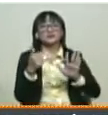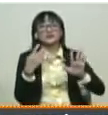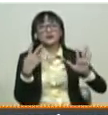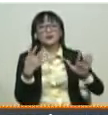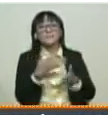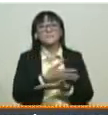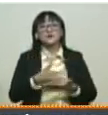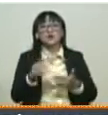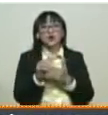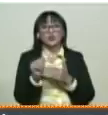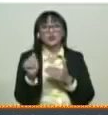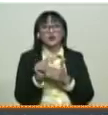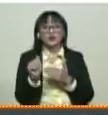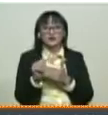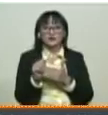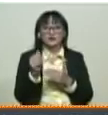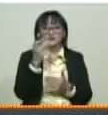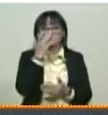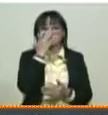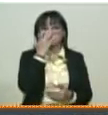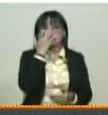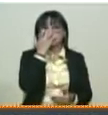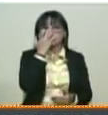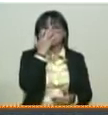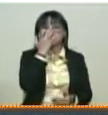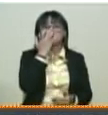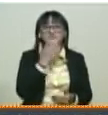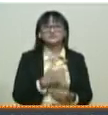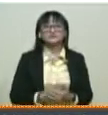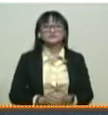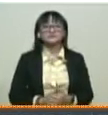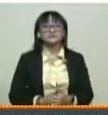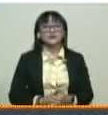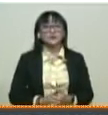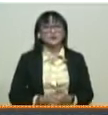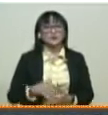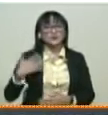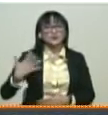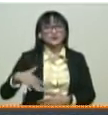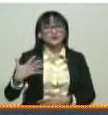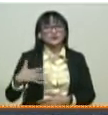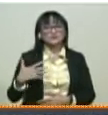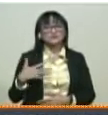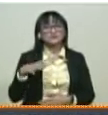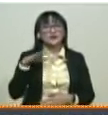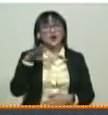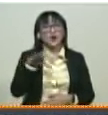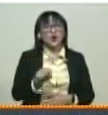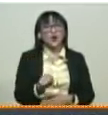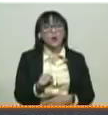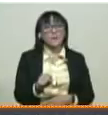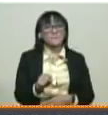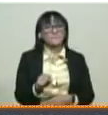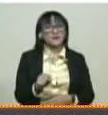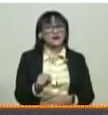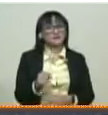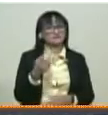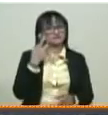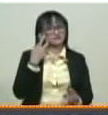11.969 millones de dólares. Un importante número de esas compras se realizaron de manera irregular